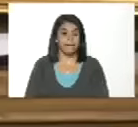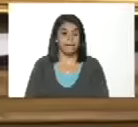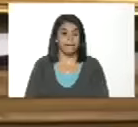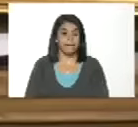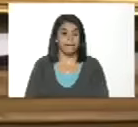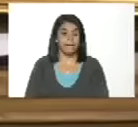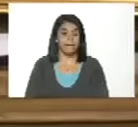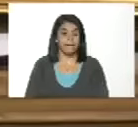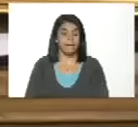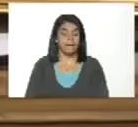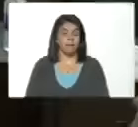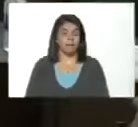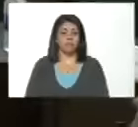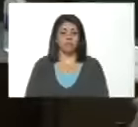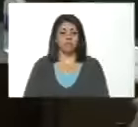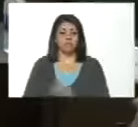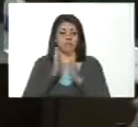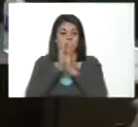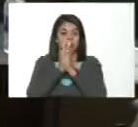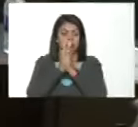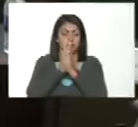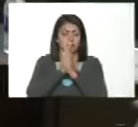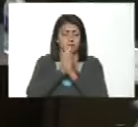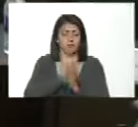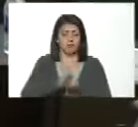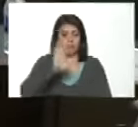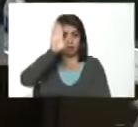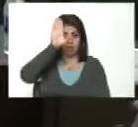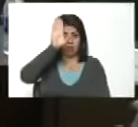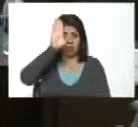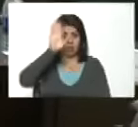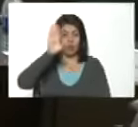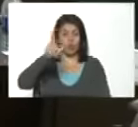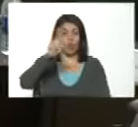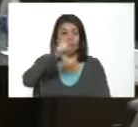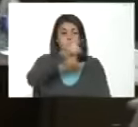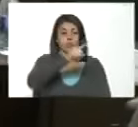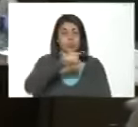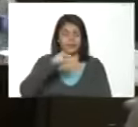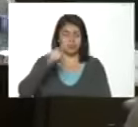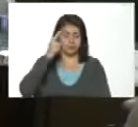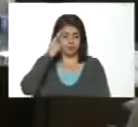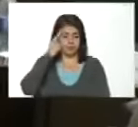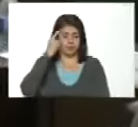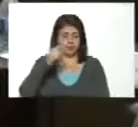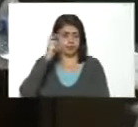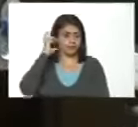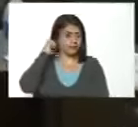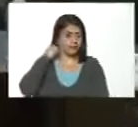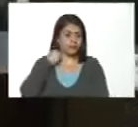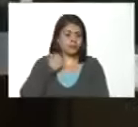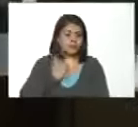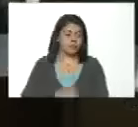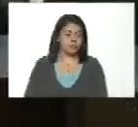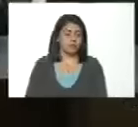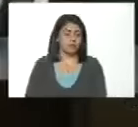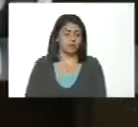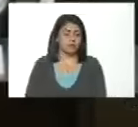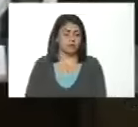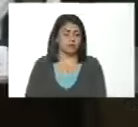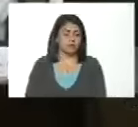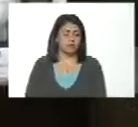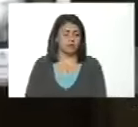Uno, uno. Por favor, mantengan la mano levantada para contar los votos. Uno, dos, tres, cuatro. No